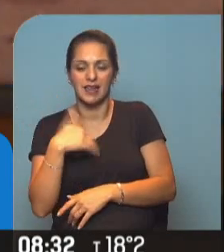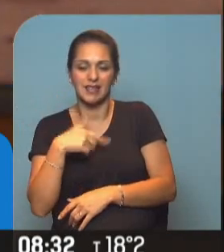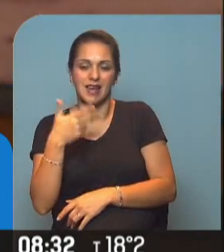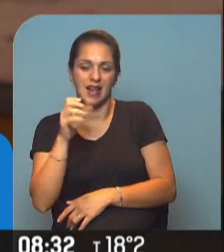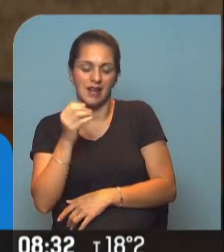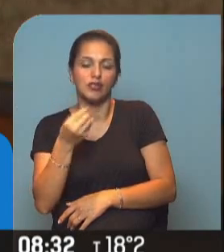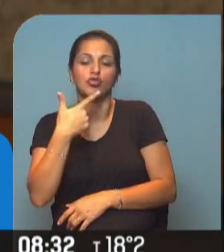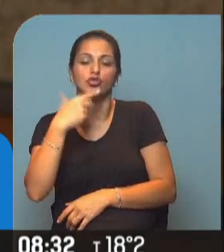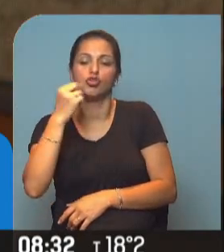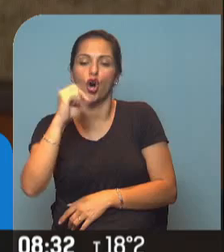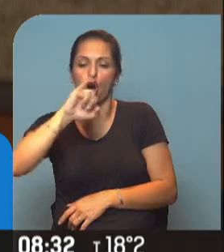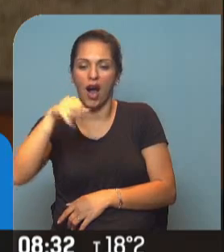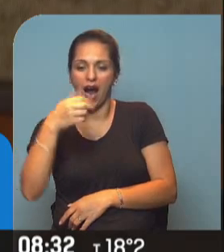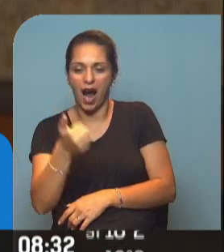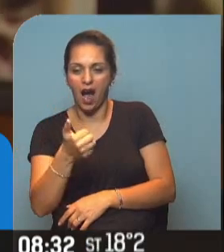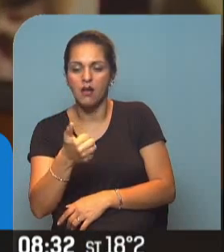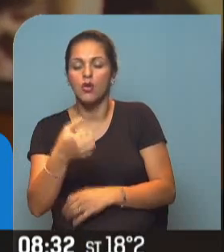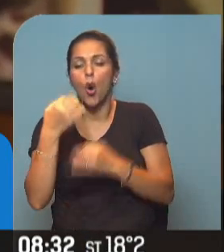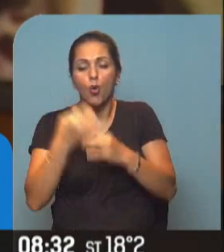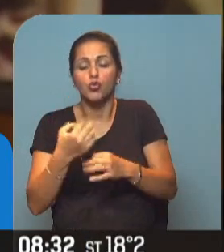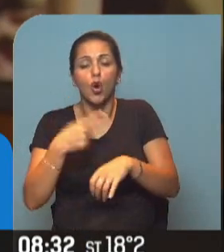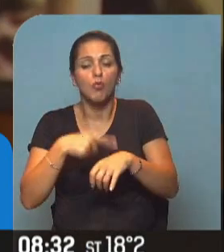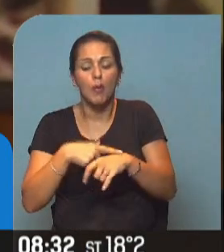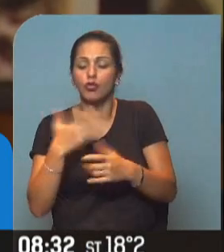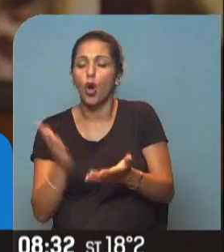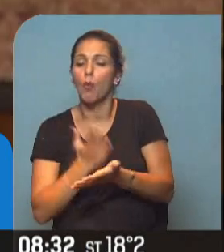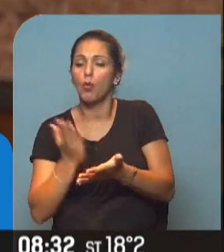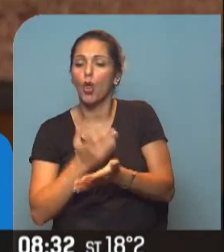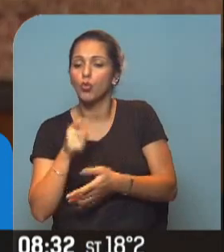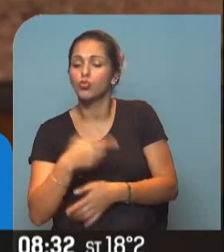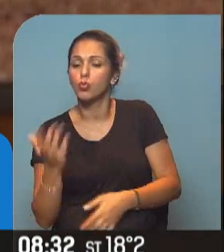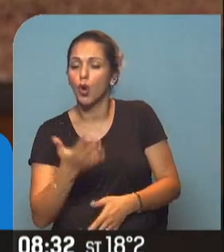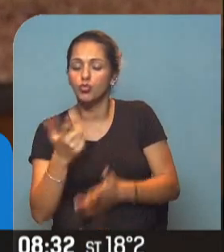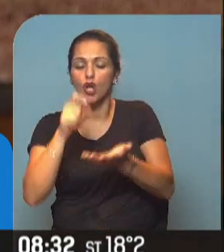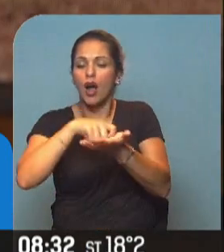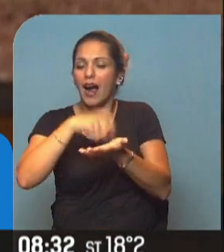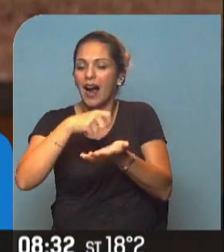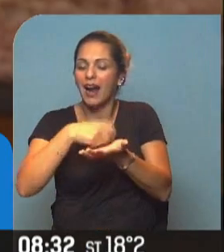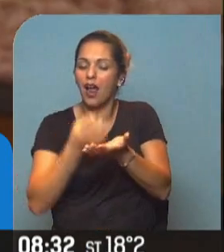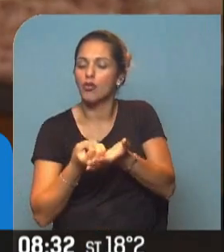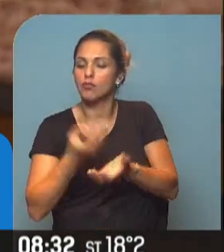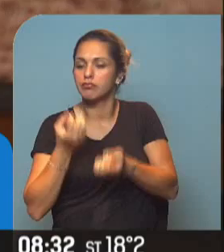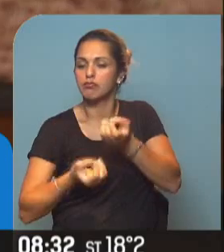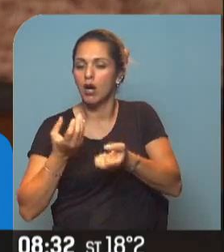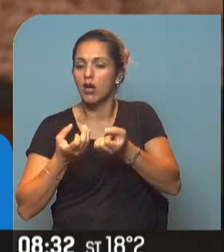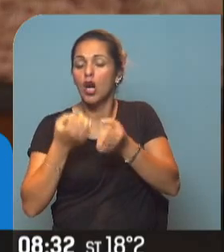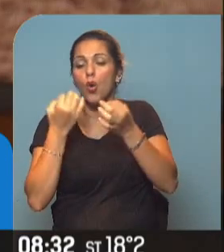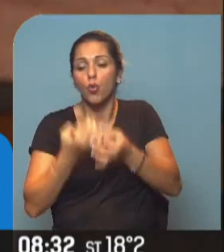garra en una etapa de producción en una etapa de llenado de grano en una etapa donde